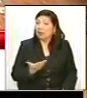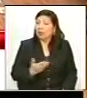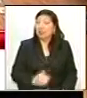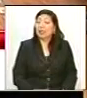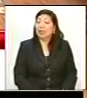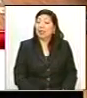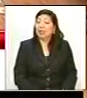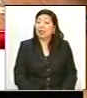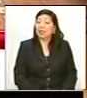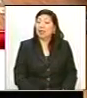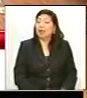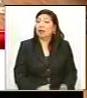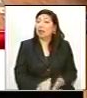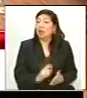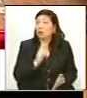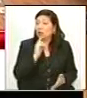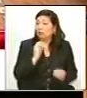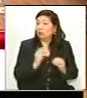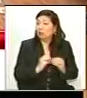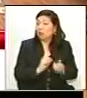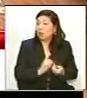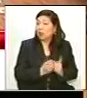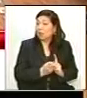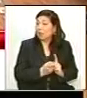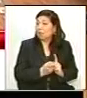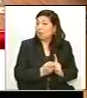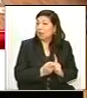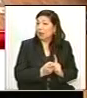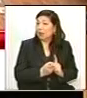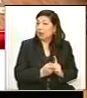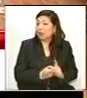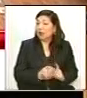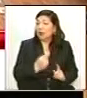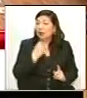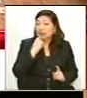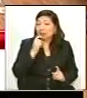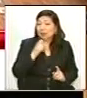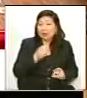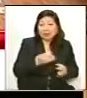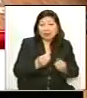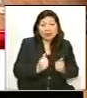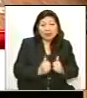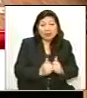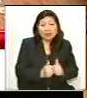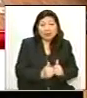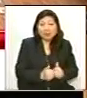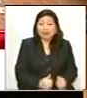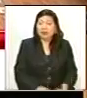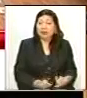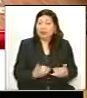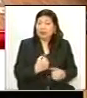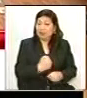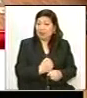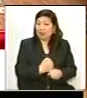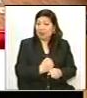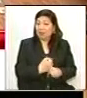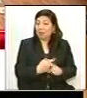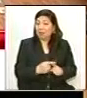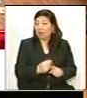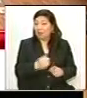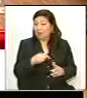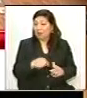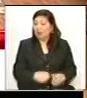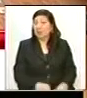Contraloría que no esté en reconstrucción con cambios? Señor Contralor, necesito que nos acompañe en la ejecución de esta obra de mutuo propio. O